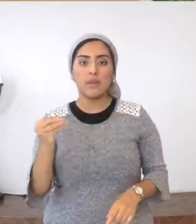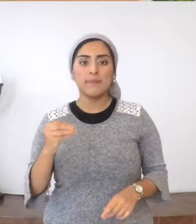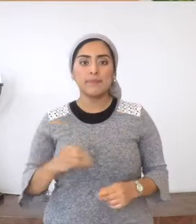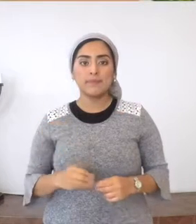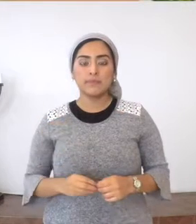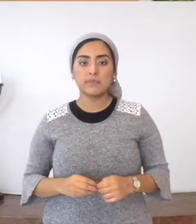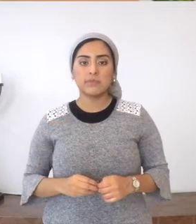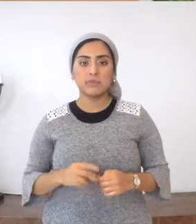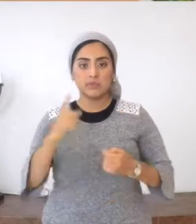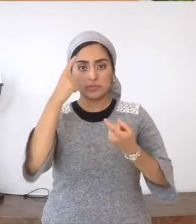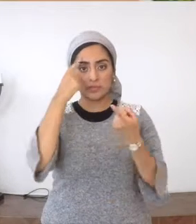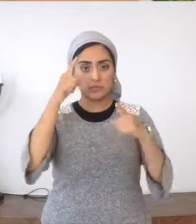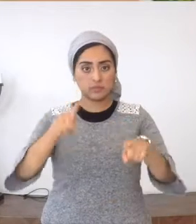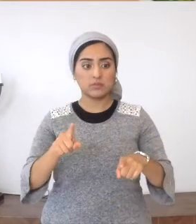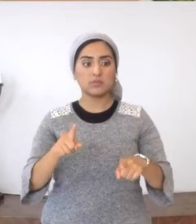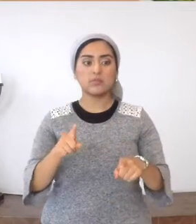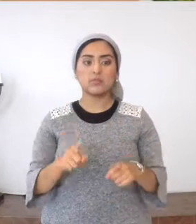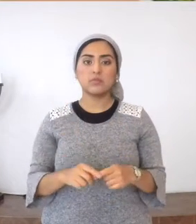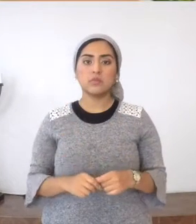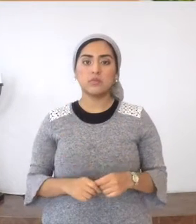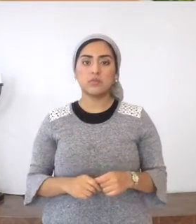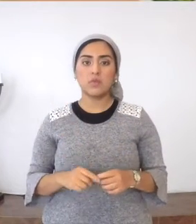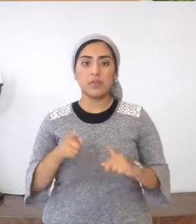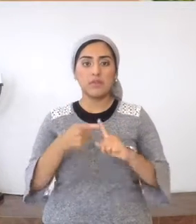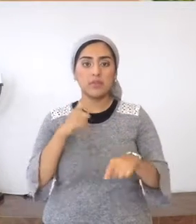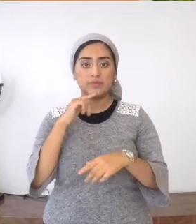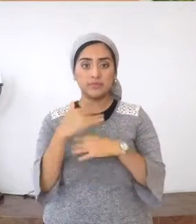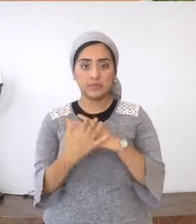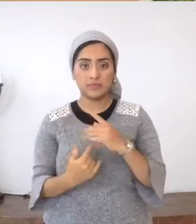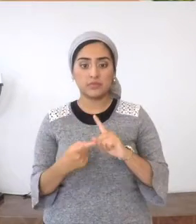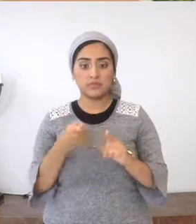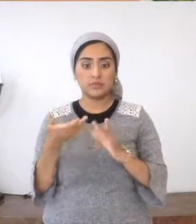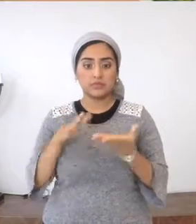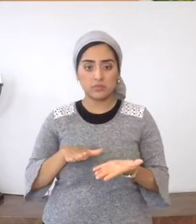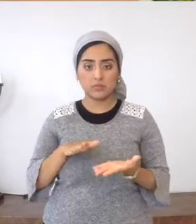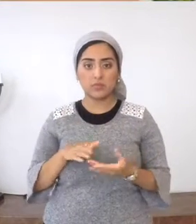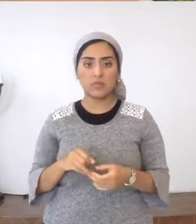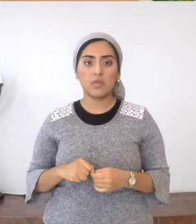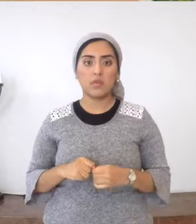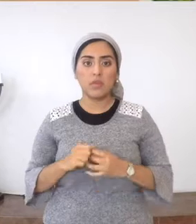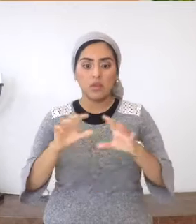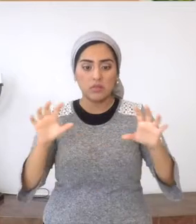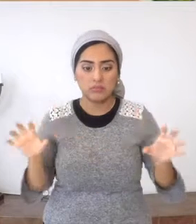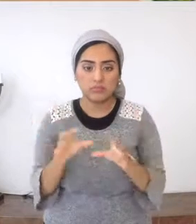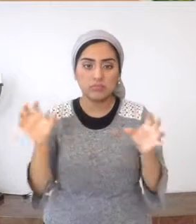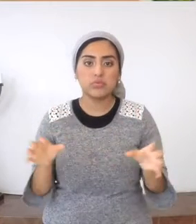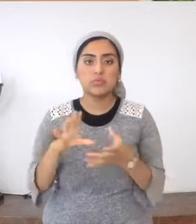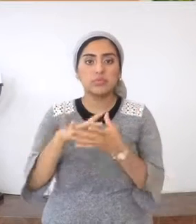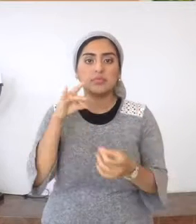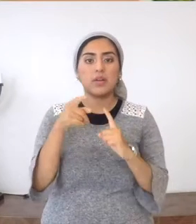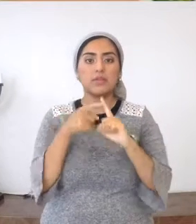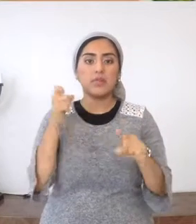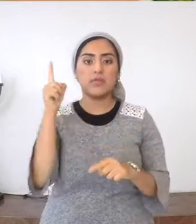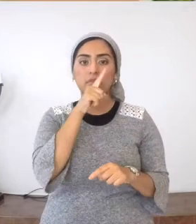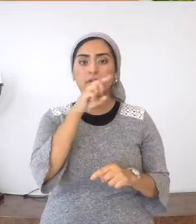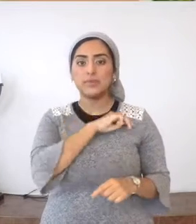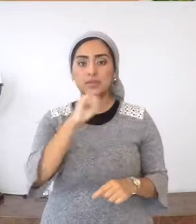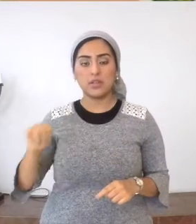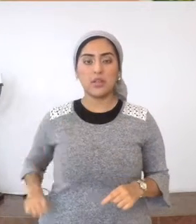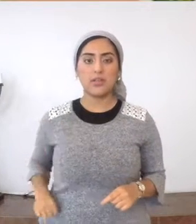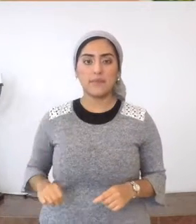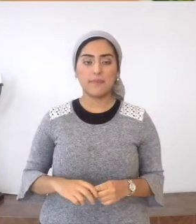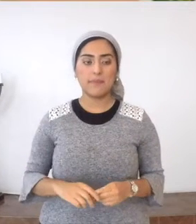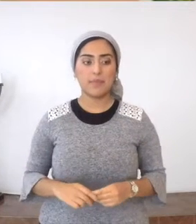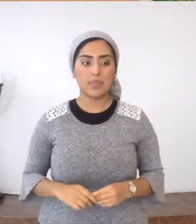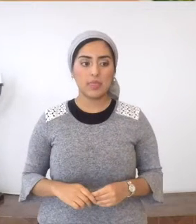Es un pacto Para que la gente No vea la verdad Y sin duda Es un pacto Que está De sangre Lógico De muerte Que